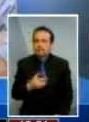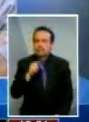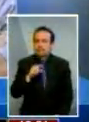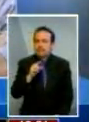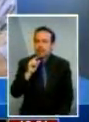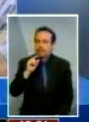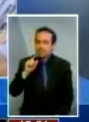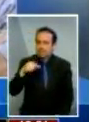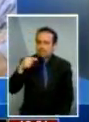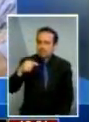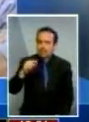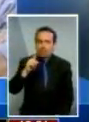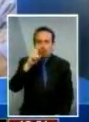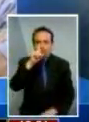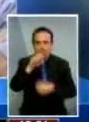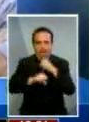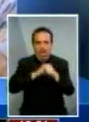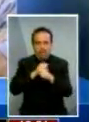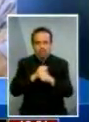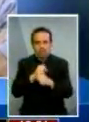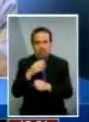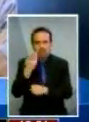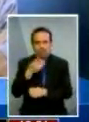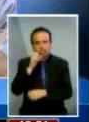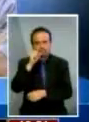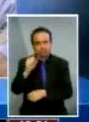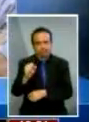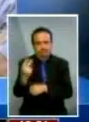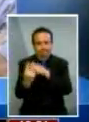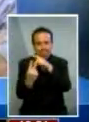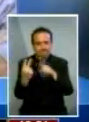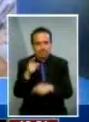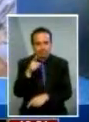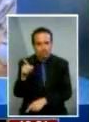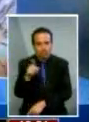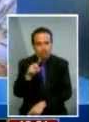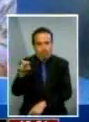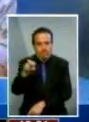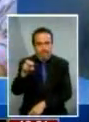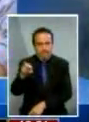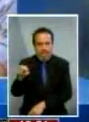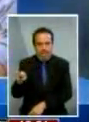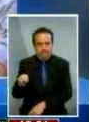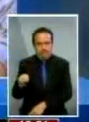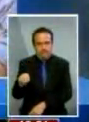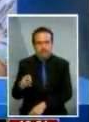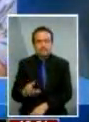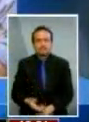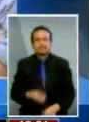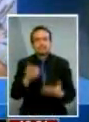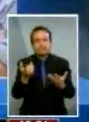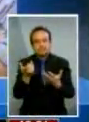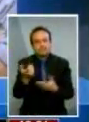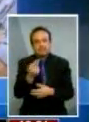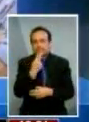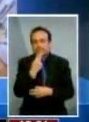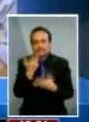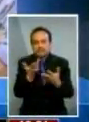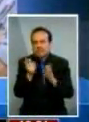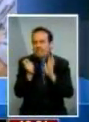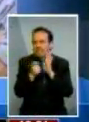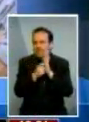pasado mañana se cumple un año de este atentado que le costó la vida a sus padres. ¿Cómo se vive esta